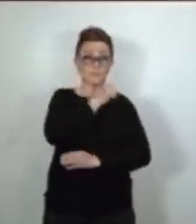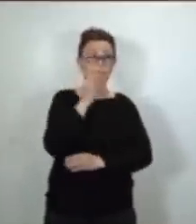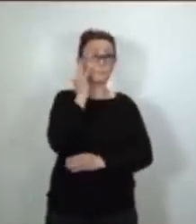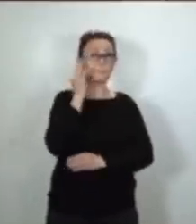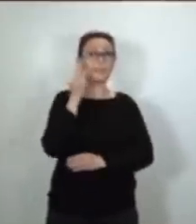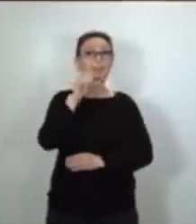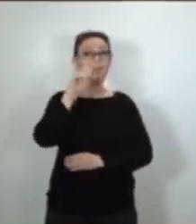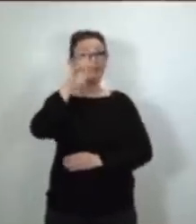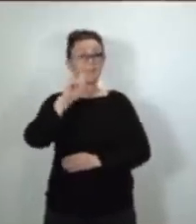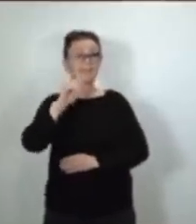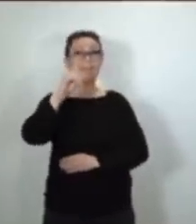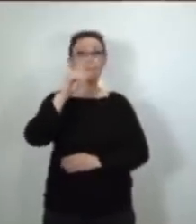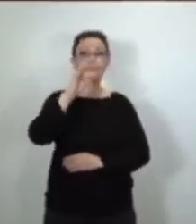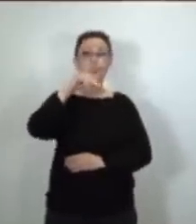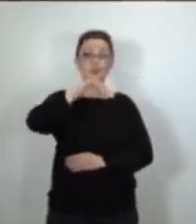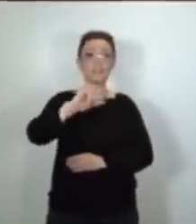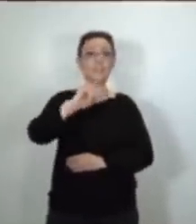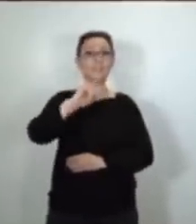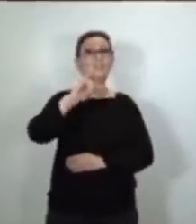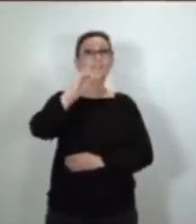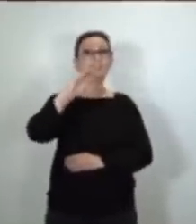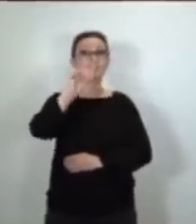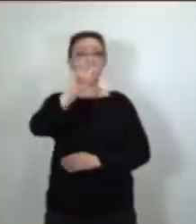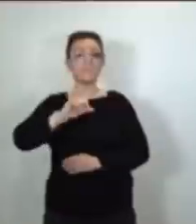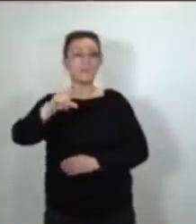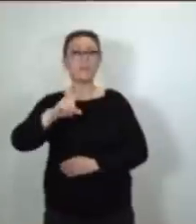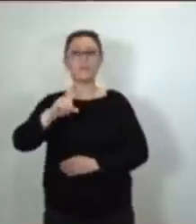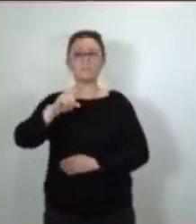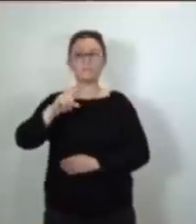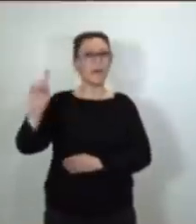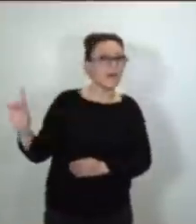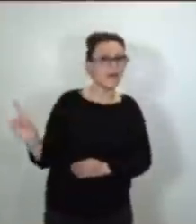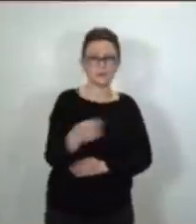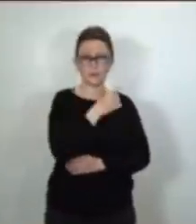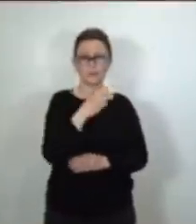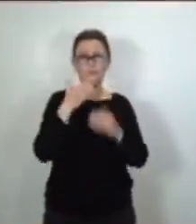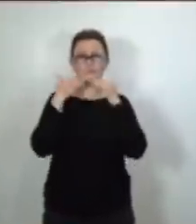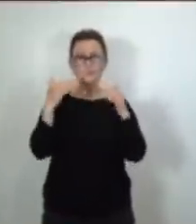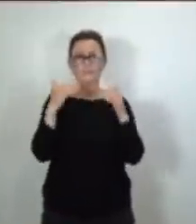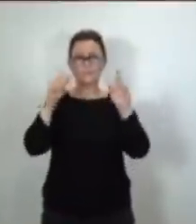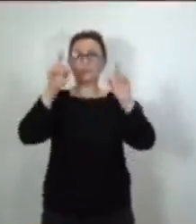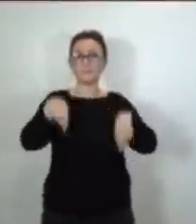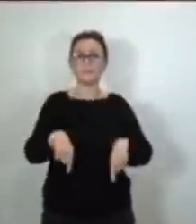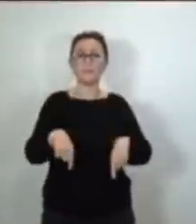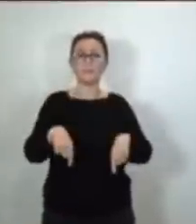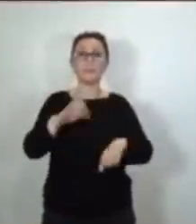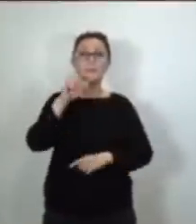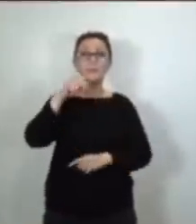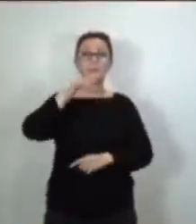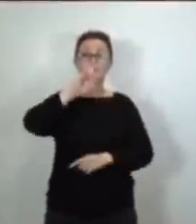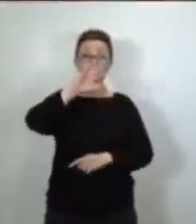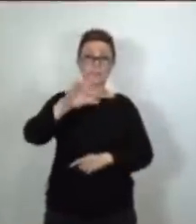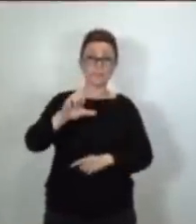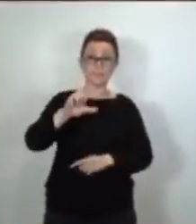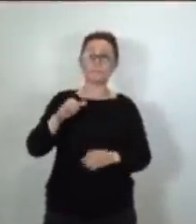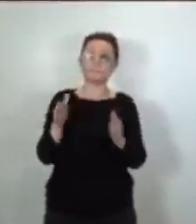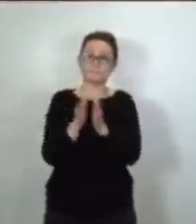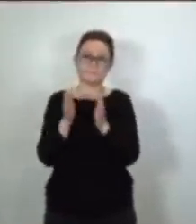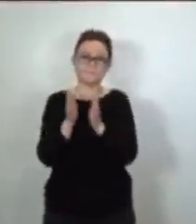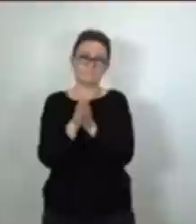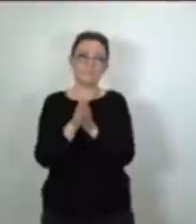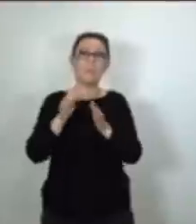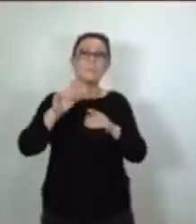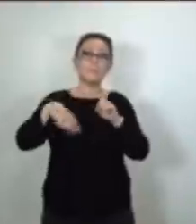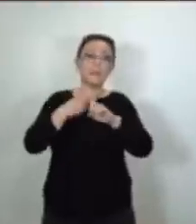Gracias a Lili, a Toñi, a Isabel y a todas y todos los demás. Y gracias también a Enrique Santiago, compañero y